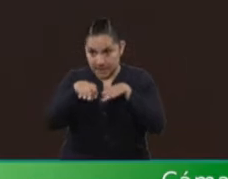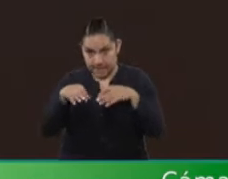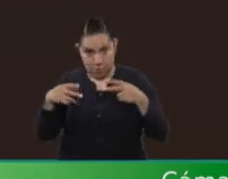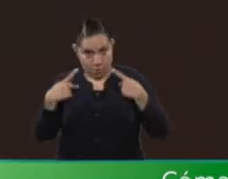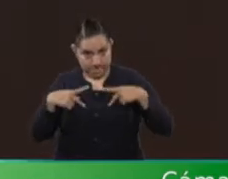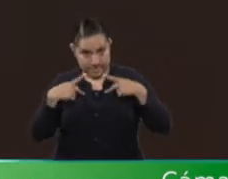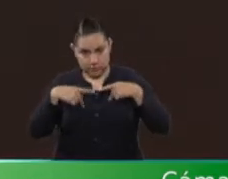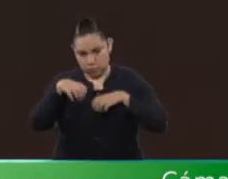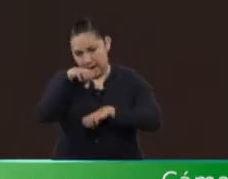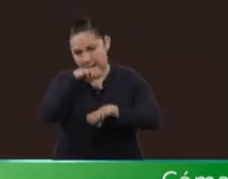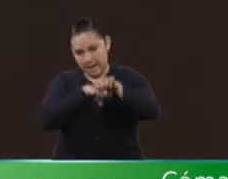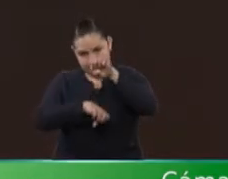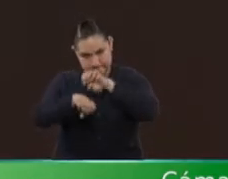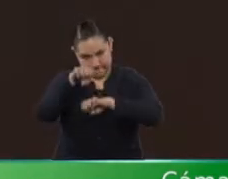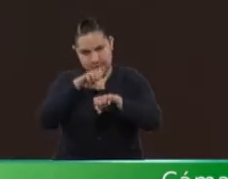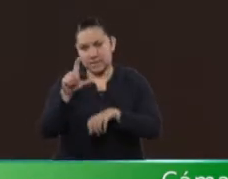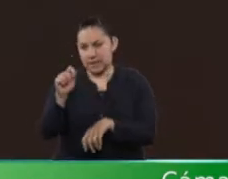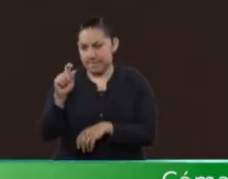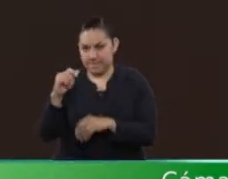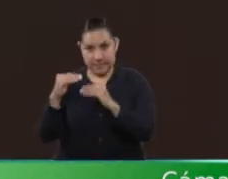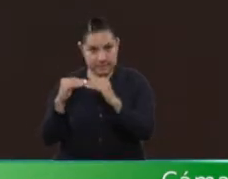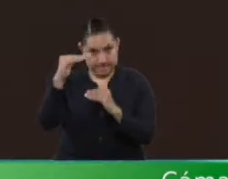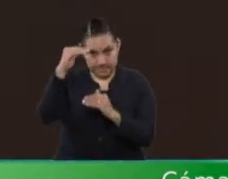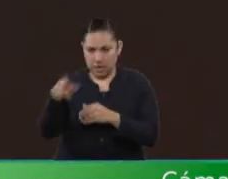empresas mayores de 20 trabajadores